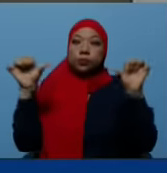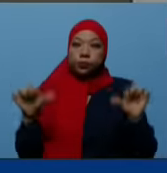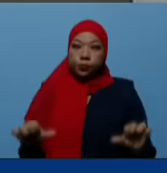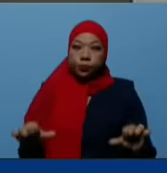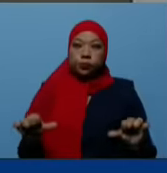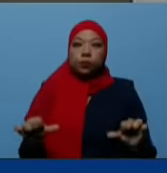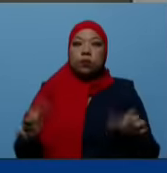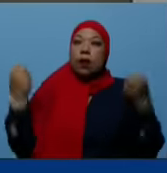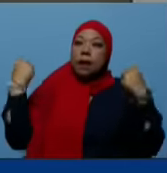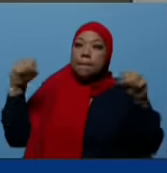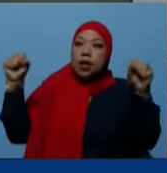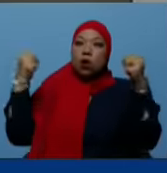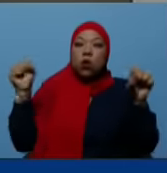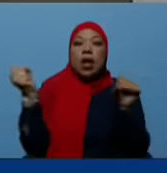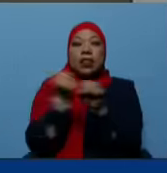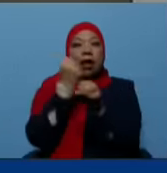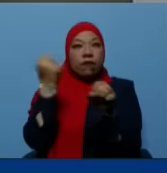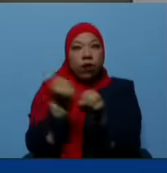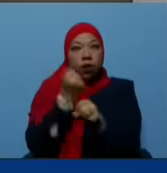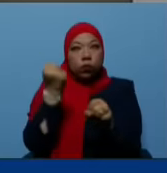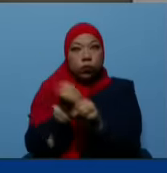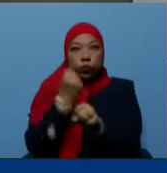de ejercicio, de trabajo.